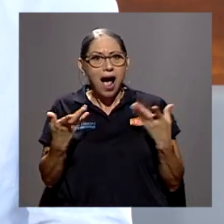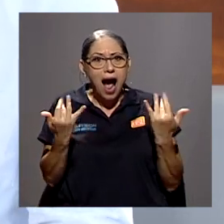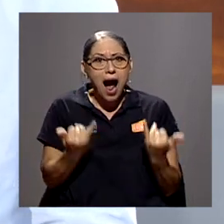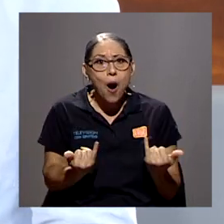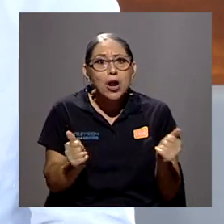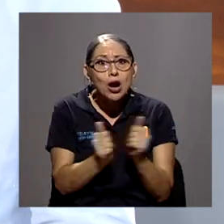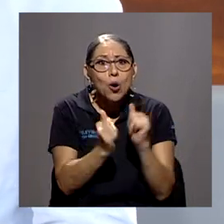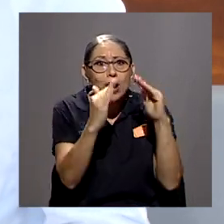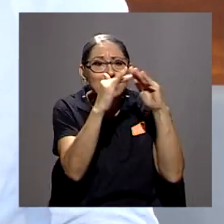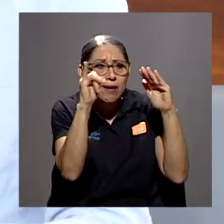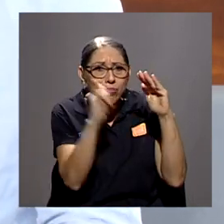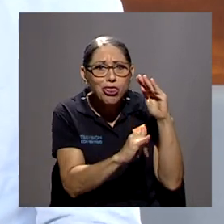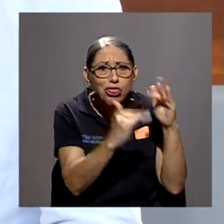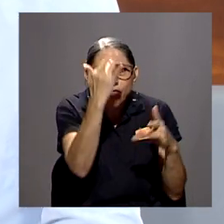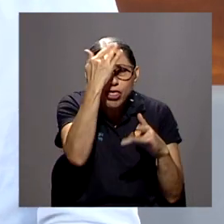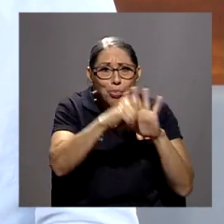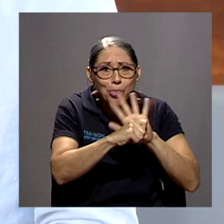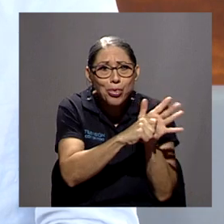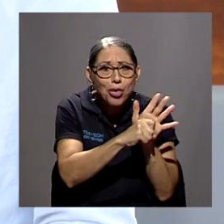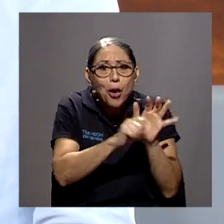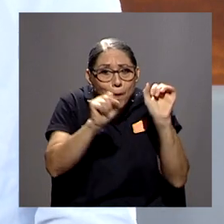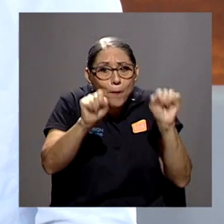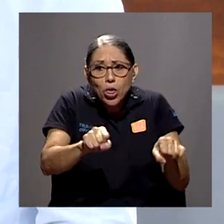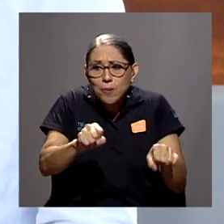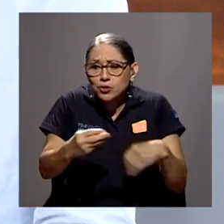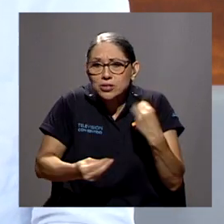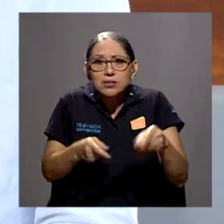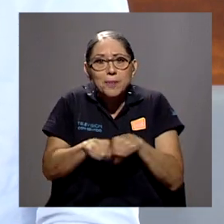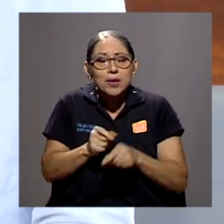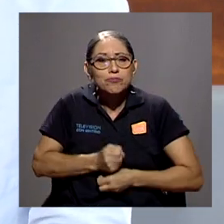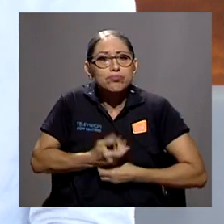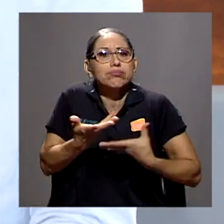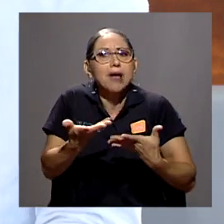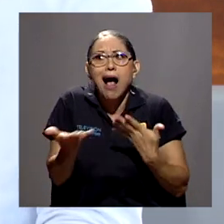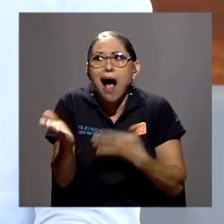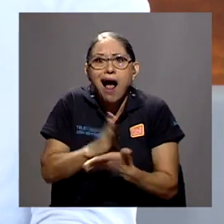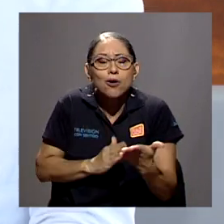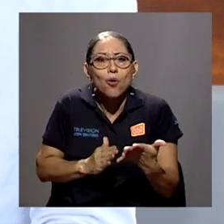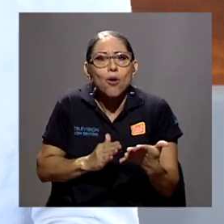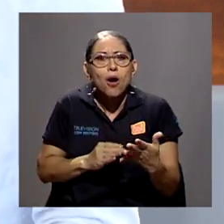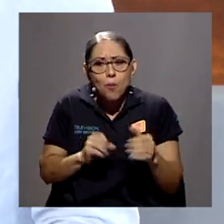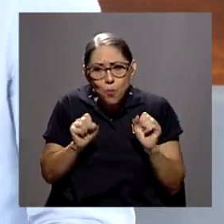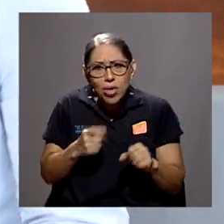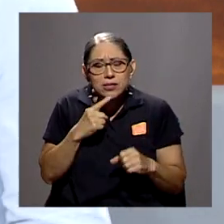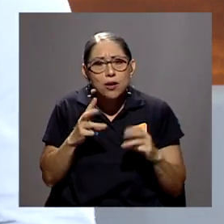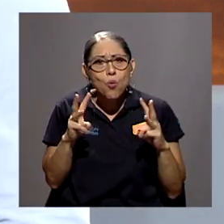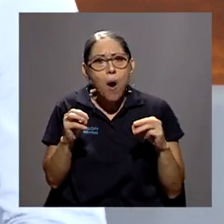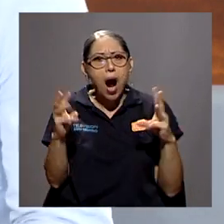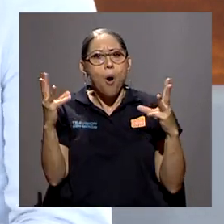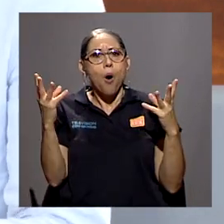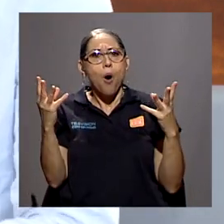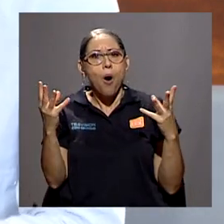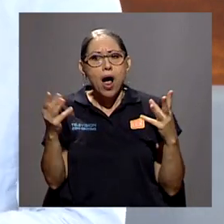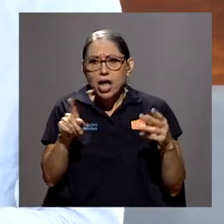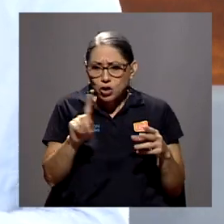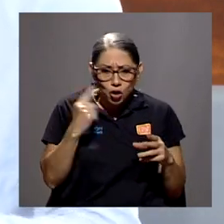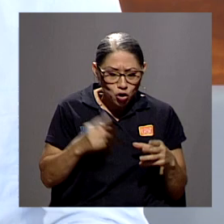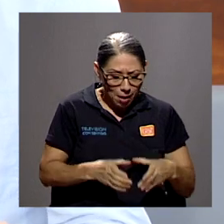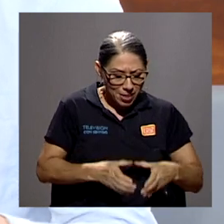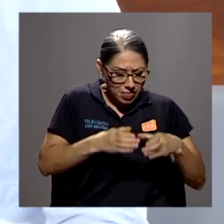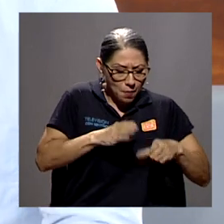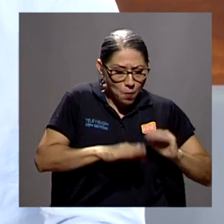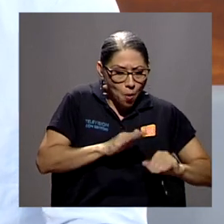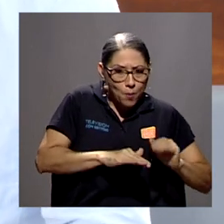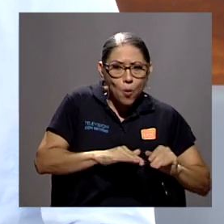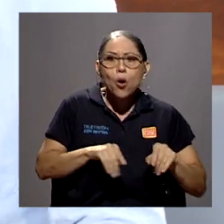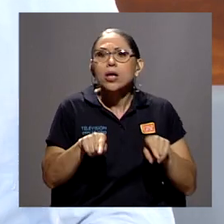estar en la casa lo podemos manifestar en una obra entonces también así le podemos llegar a la gente decir guau un percusionista ahora también no sólo puede tocar el bombo y platillo' sino que